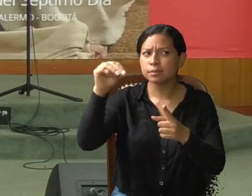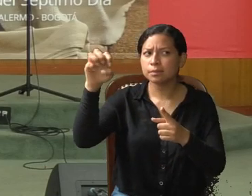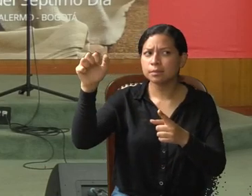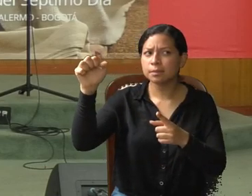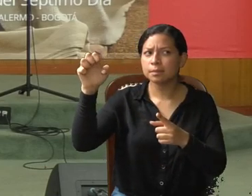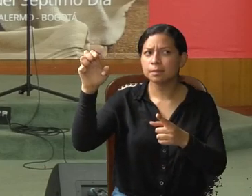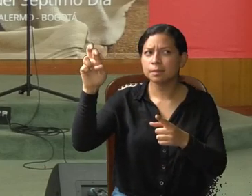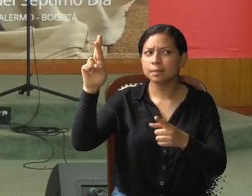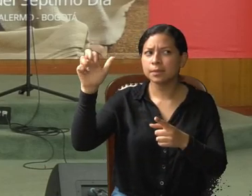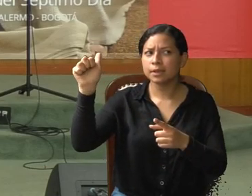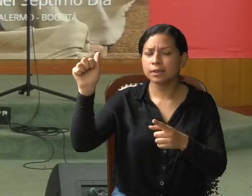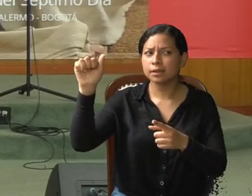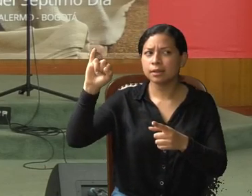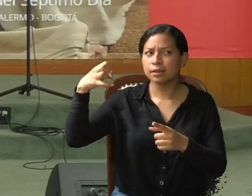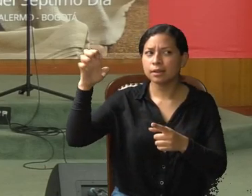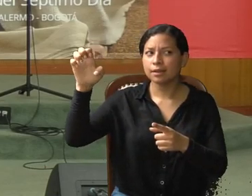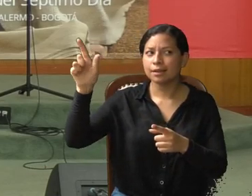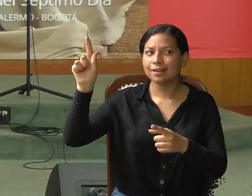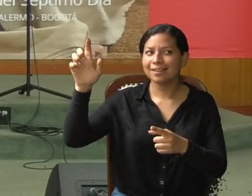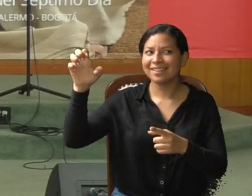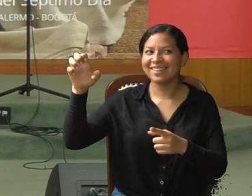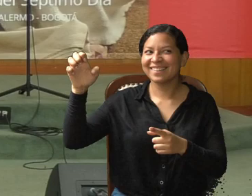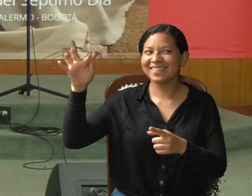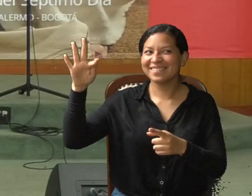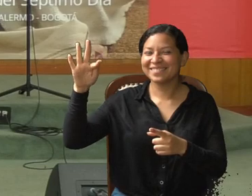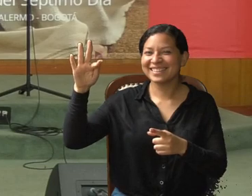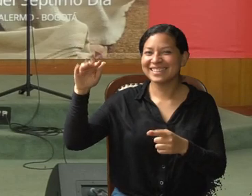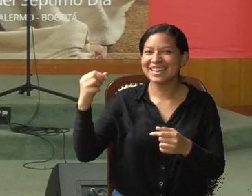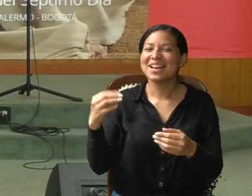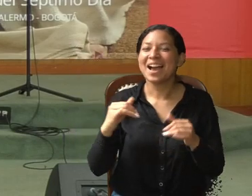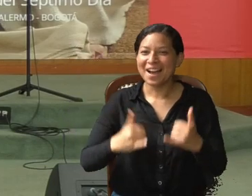lo importante es que ustedes en esta mañana salgan hablando otro idioma, ¿listo?